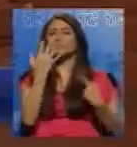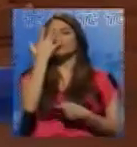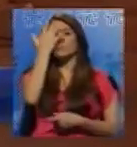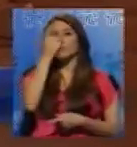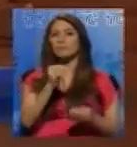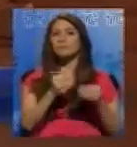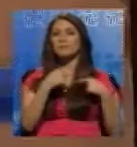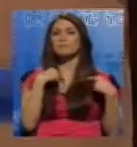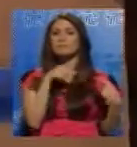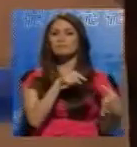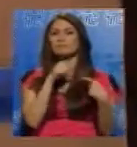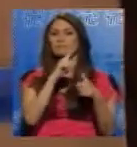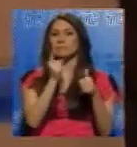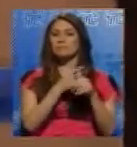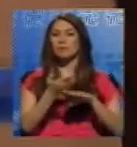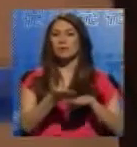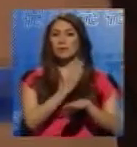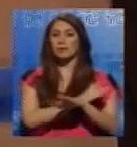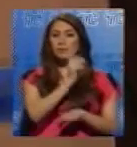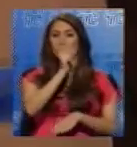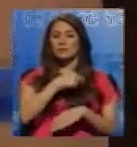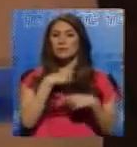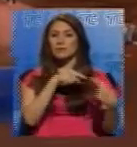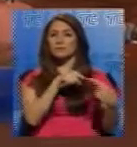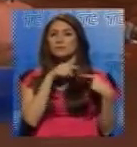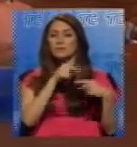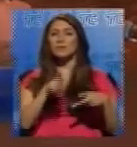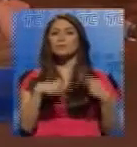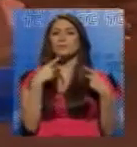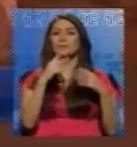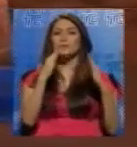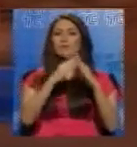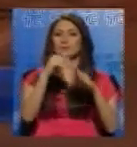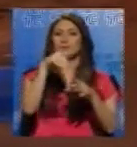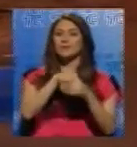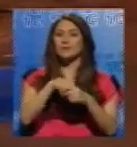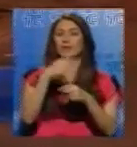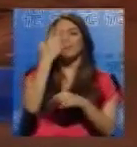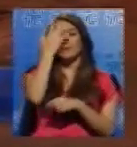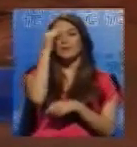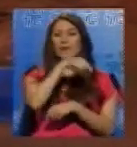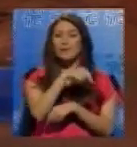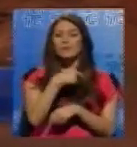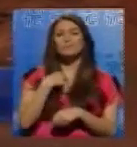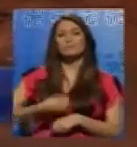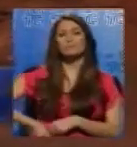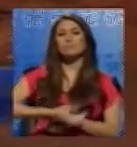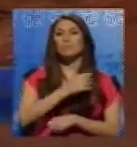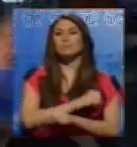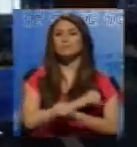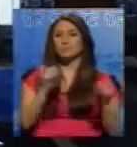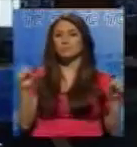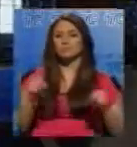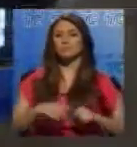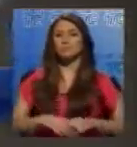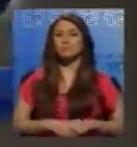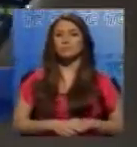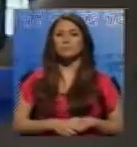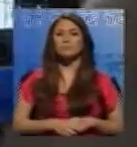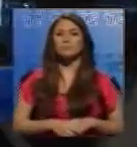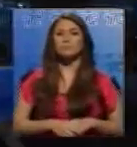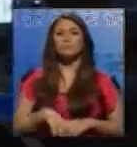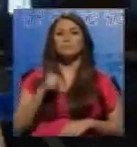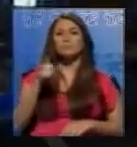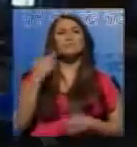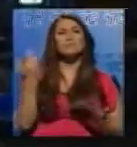de una pelea que habría tenido un ciudadano que habita en la casa a la que arrojaron los explosivos. ¿Qué? Eso es lo que está criminalística